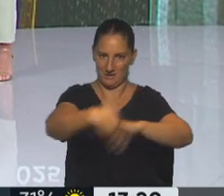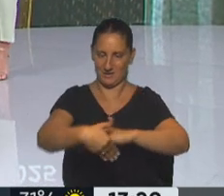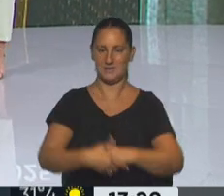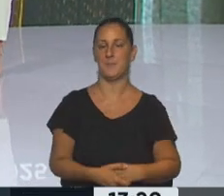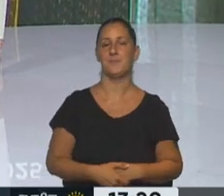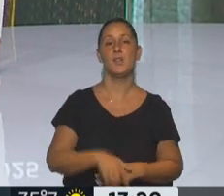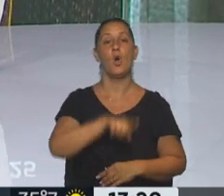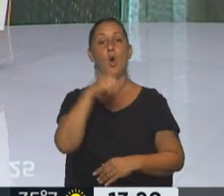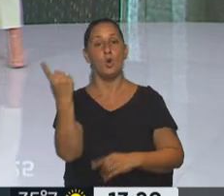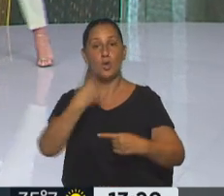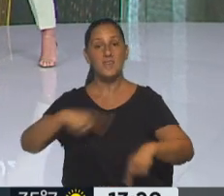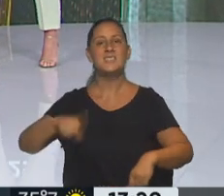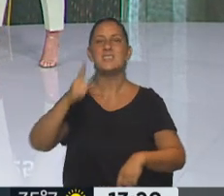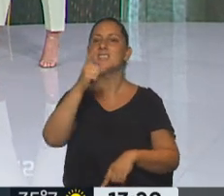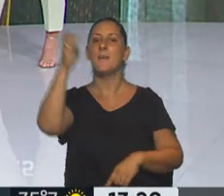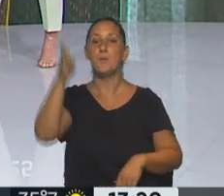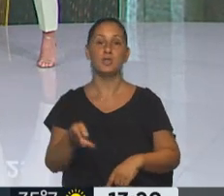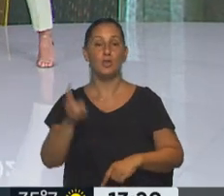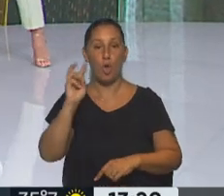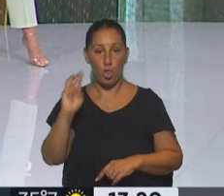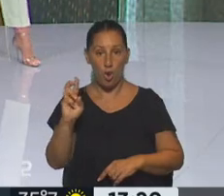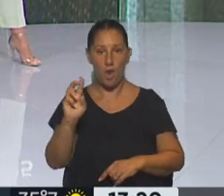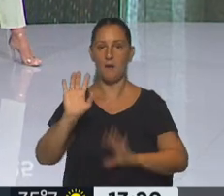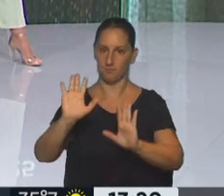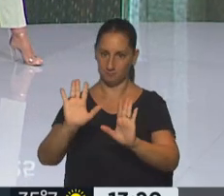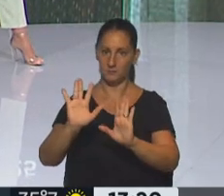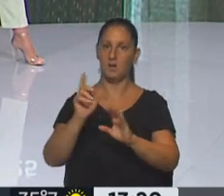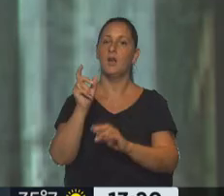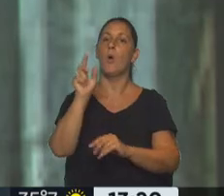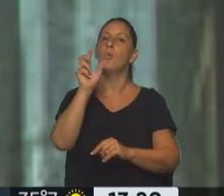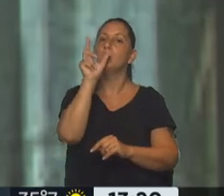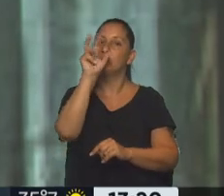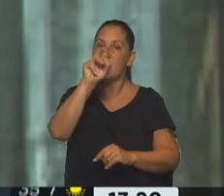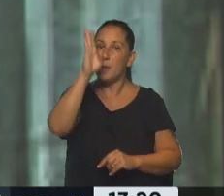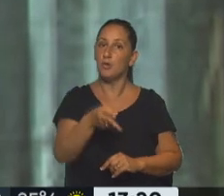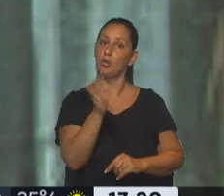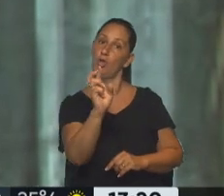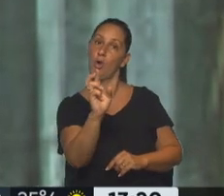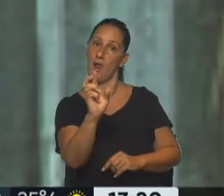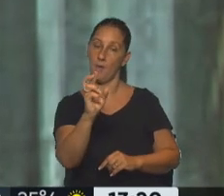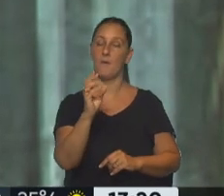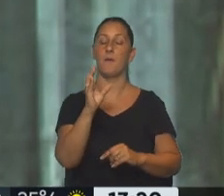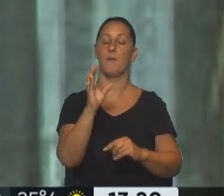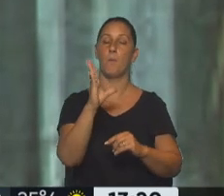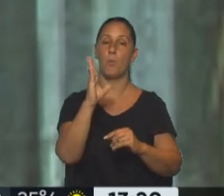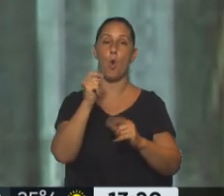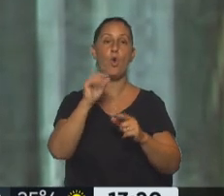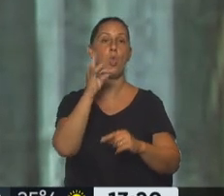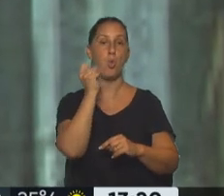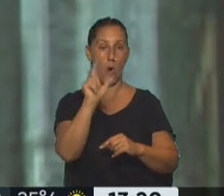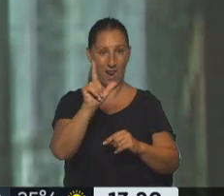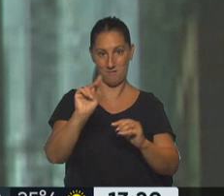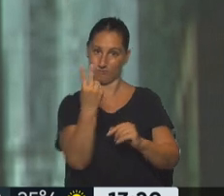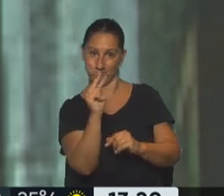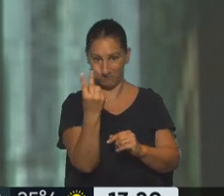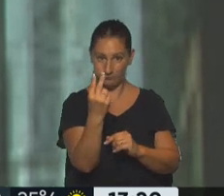parte que se dice que es 100% dólar en realidad un 30% se dolariza es un famoso Bono Dual y lo demás vuelve a